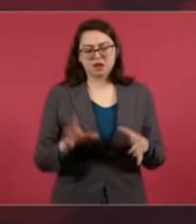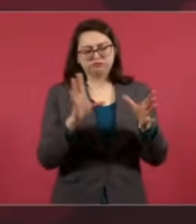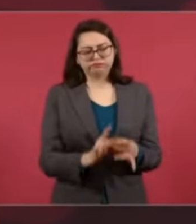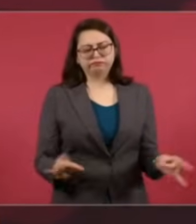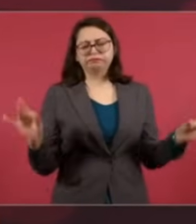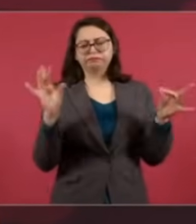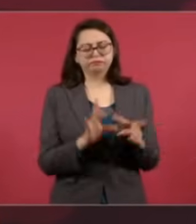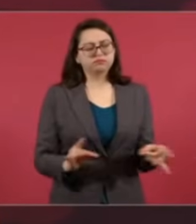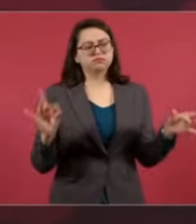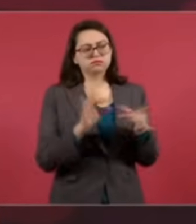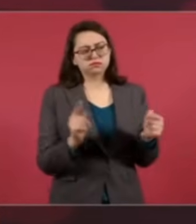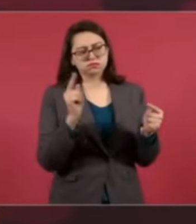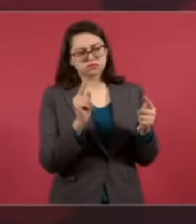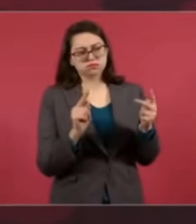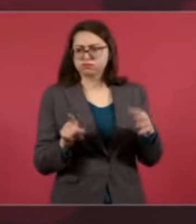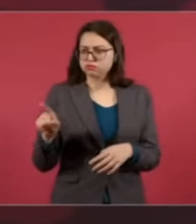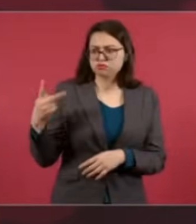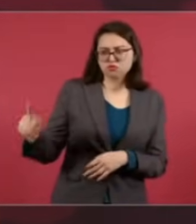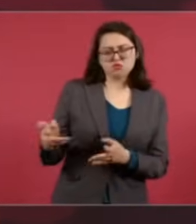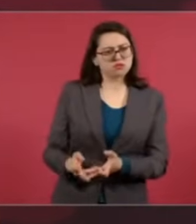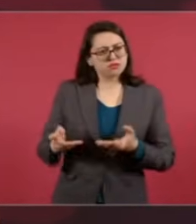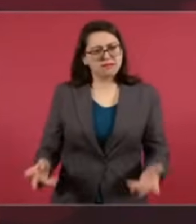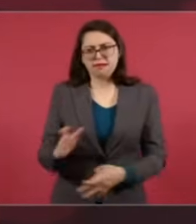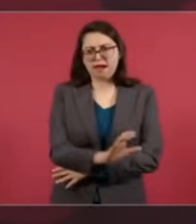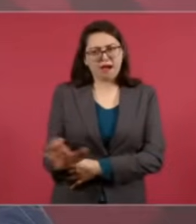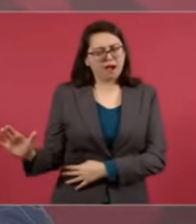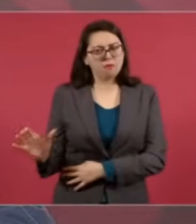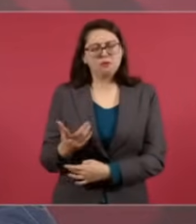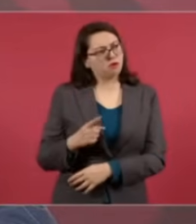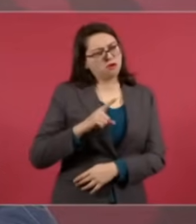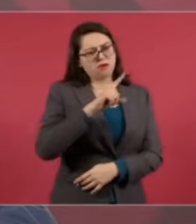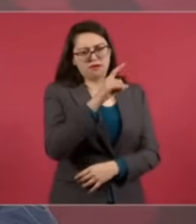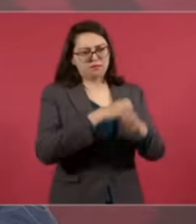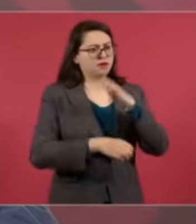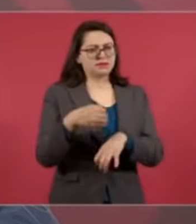la explicación de cómo los campesinos habían sido despojados